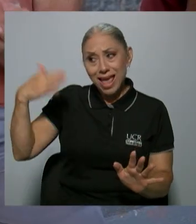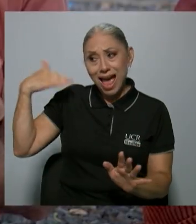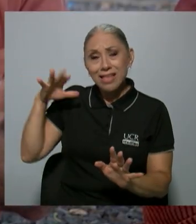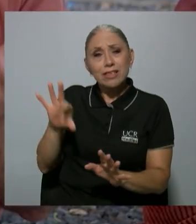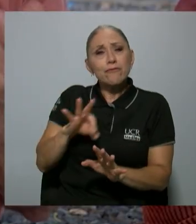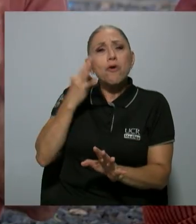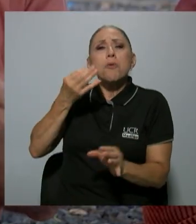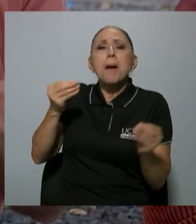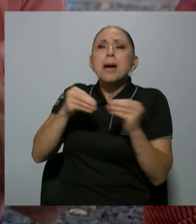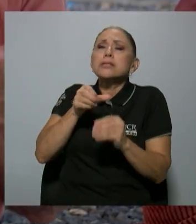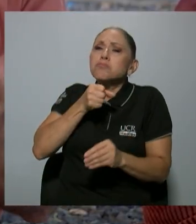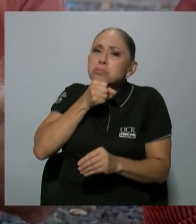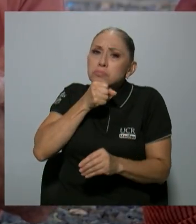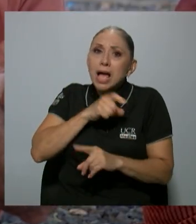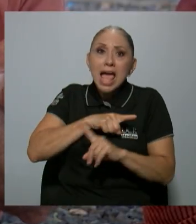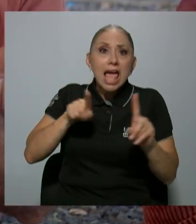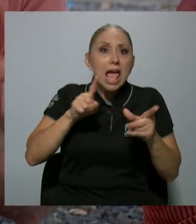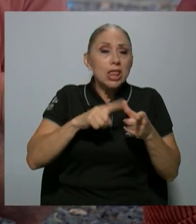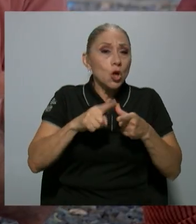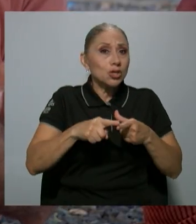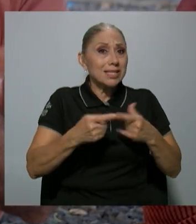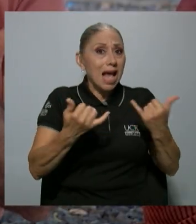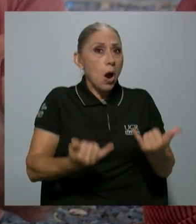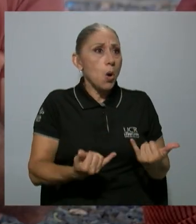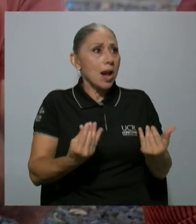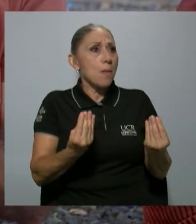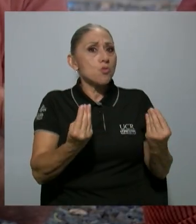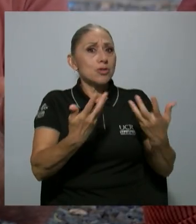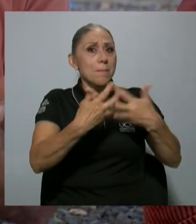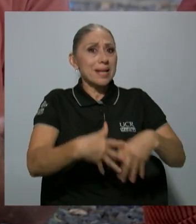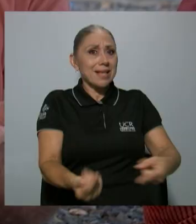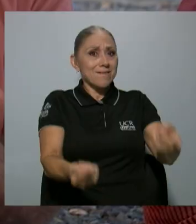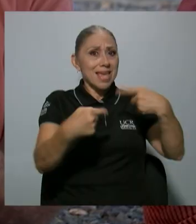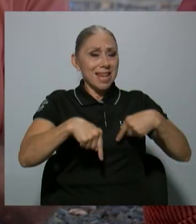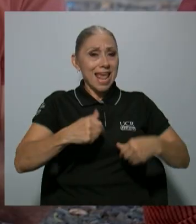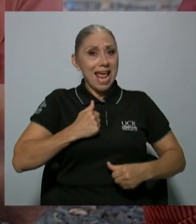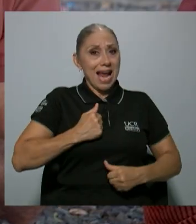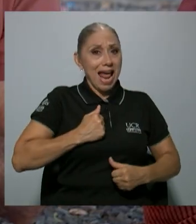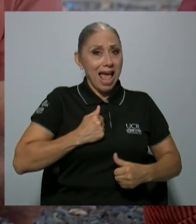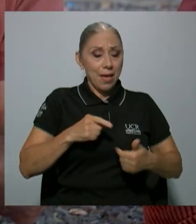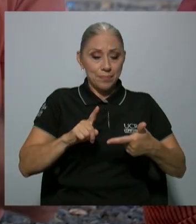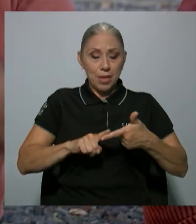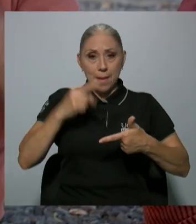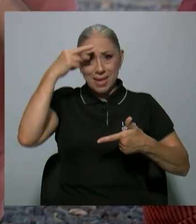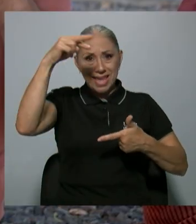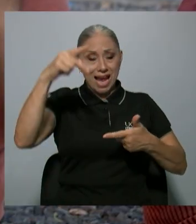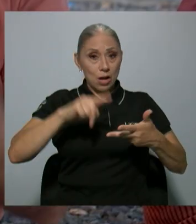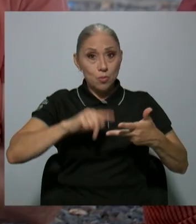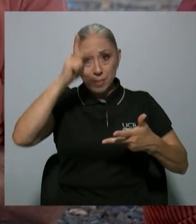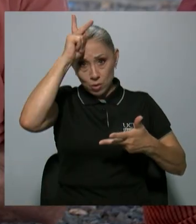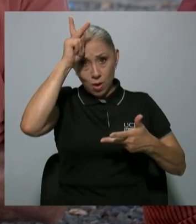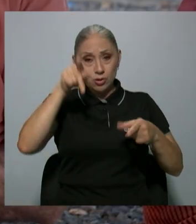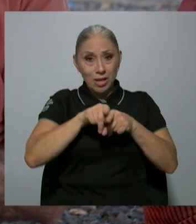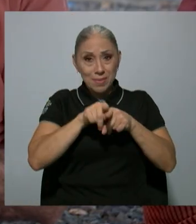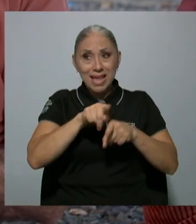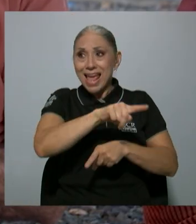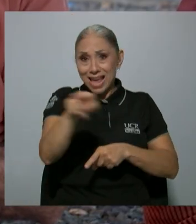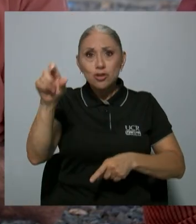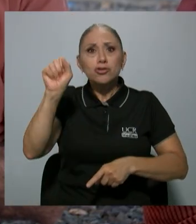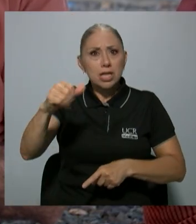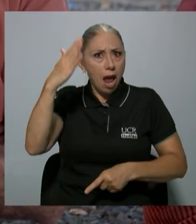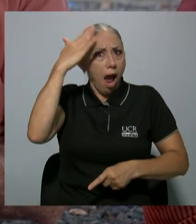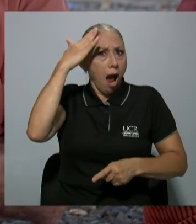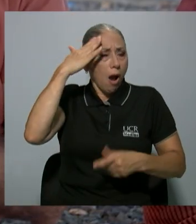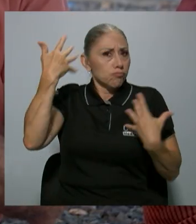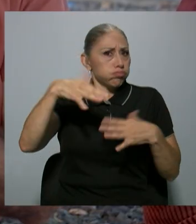arcaica. Entonces, estas empresas que vienen, tanto canadienses, mexicanos y ahora están unos peruanos ahí, ellos sí tienen un conocimiento muy vasto, ¿verdad? Vienen